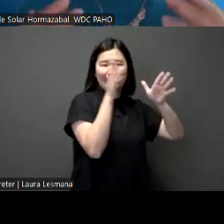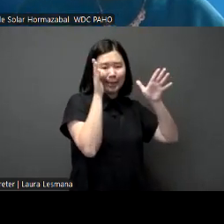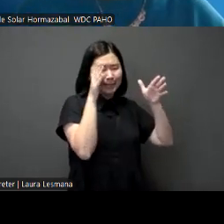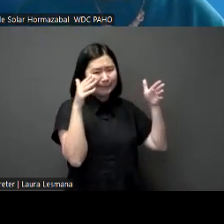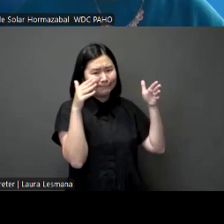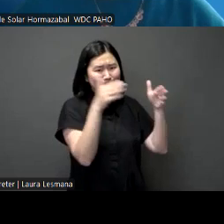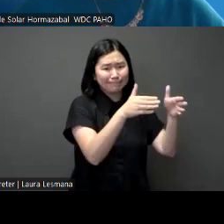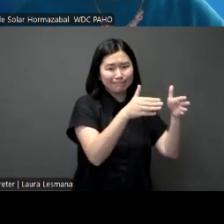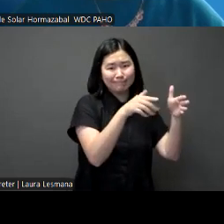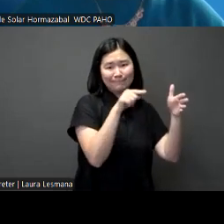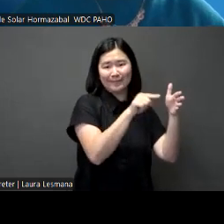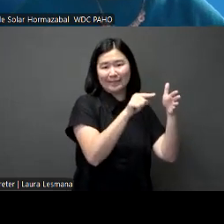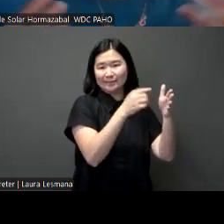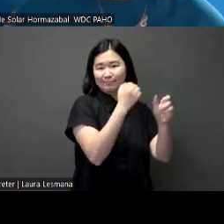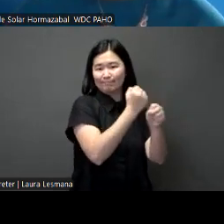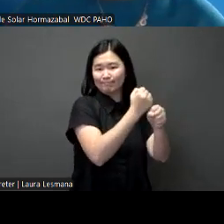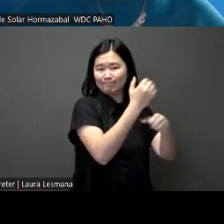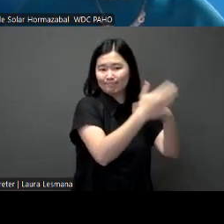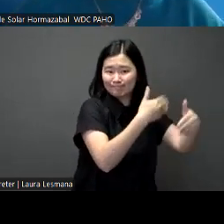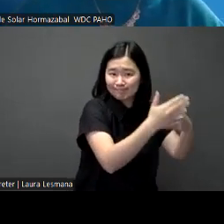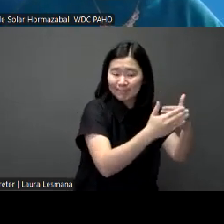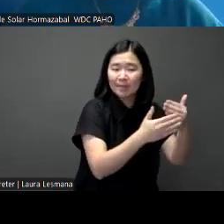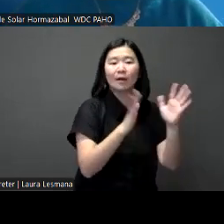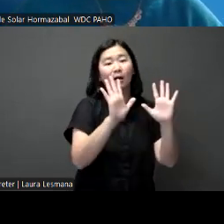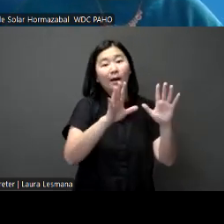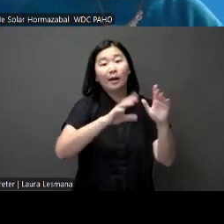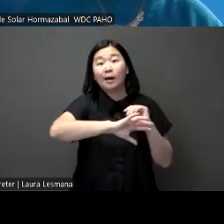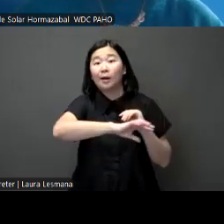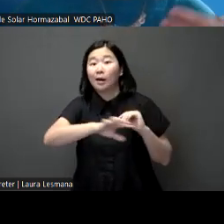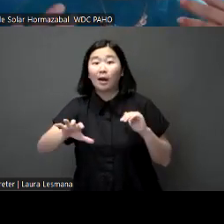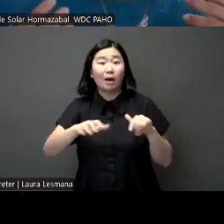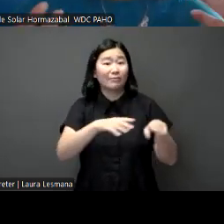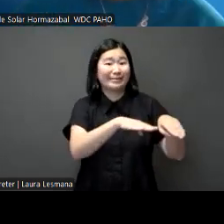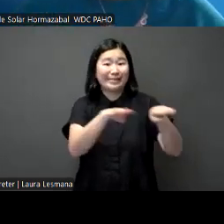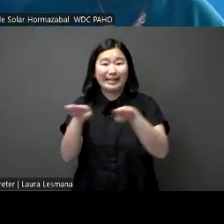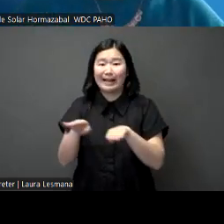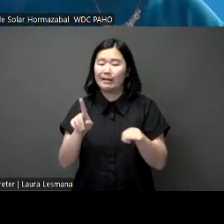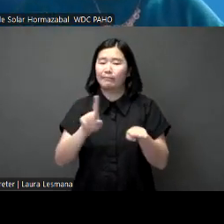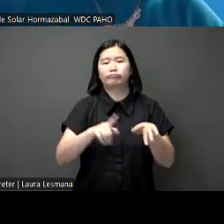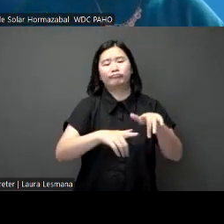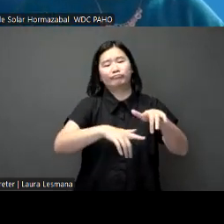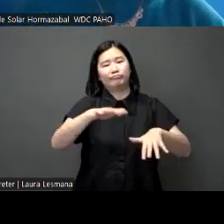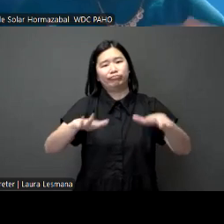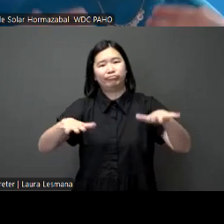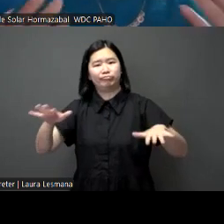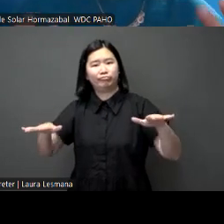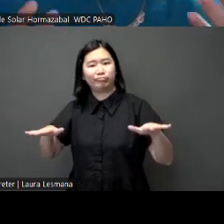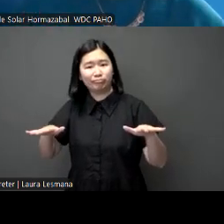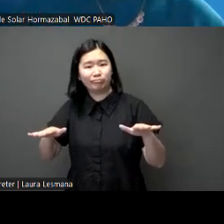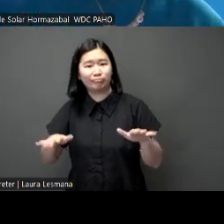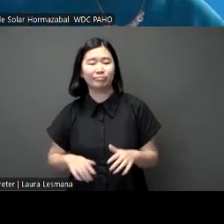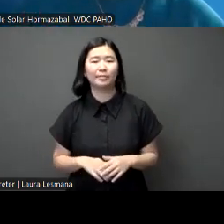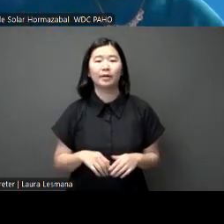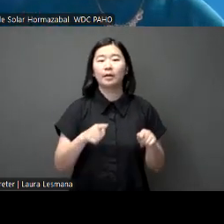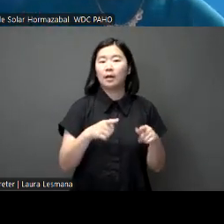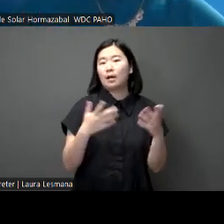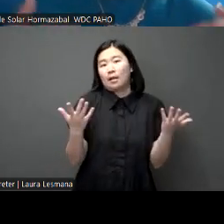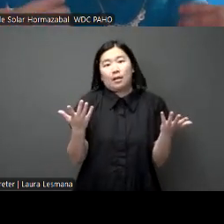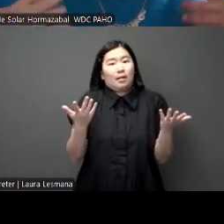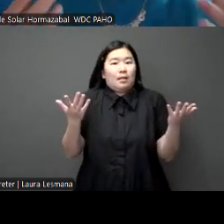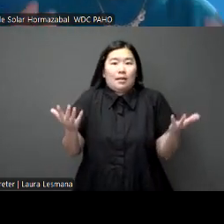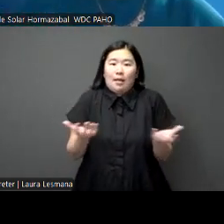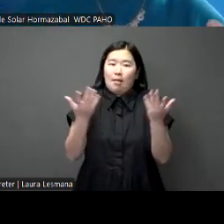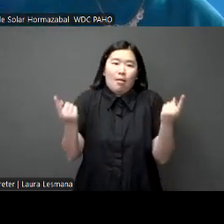proceso al interior de un Ministerio de Salud, en este caso en el de Chile, y que responde, ¿cierto?, a tratar